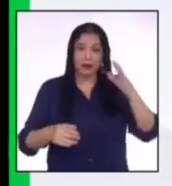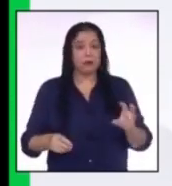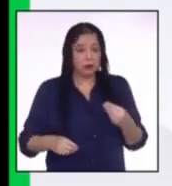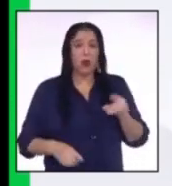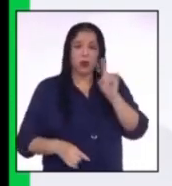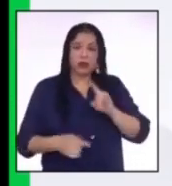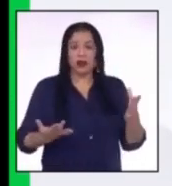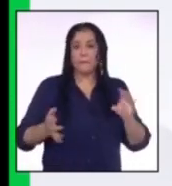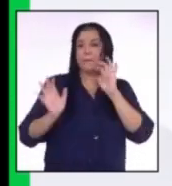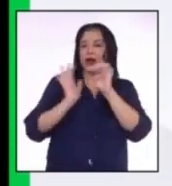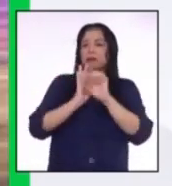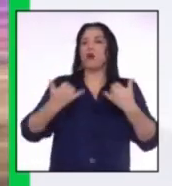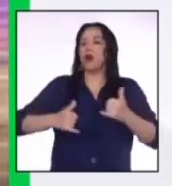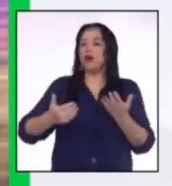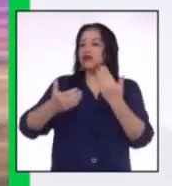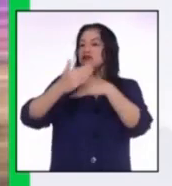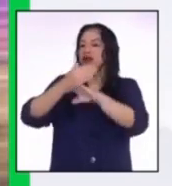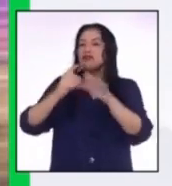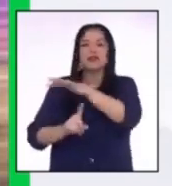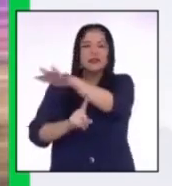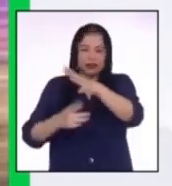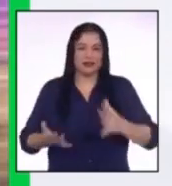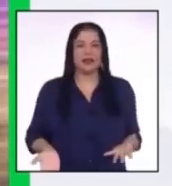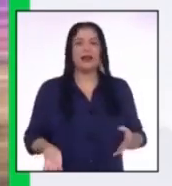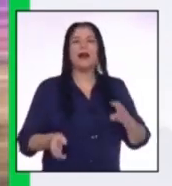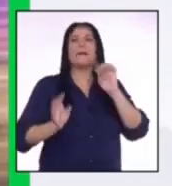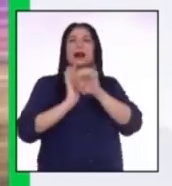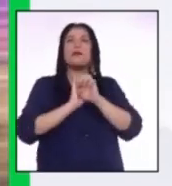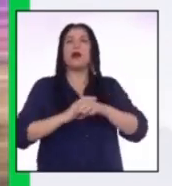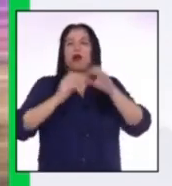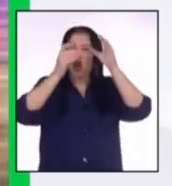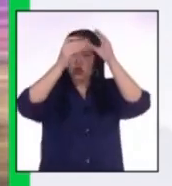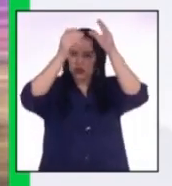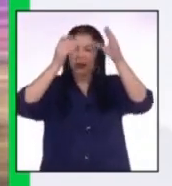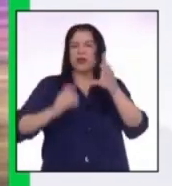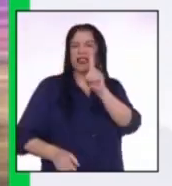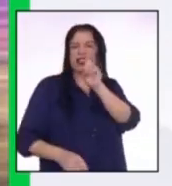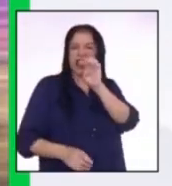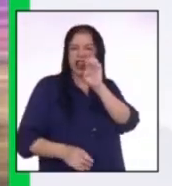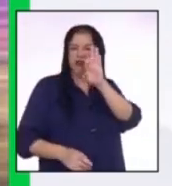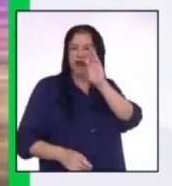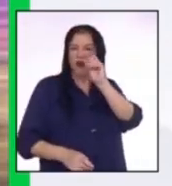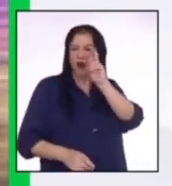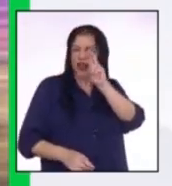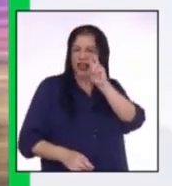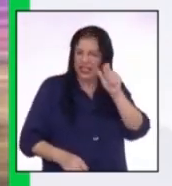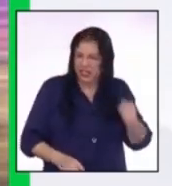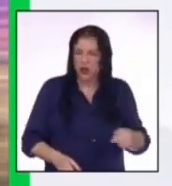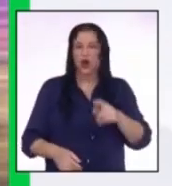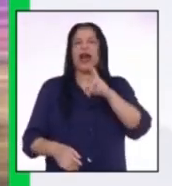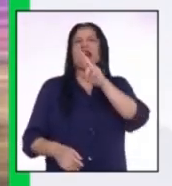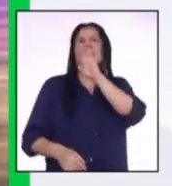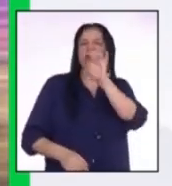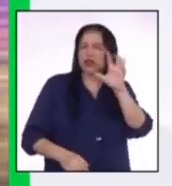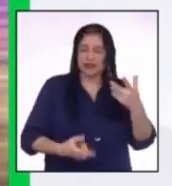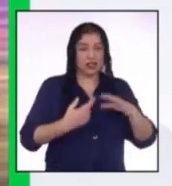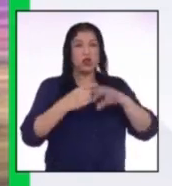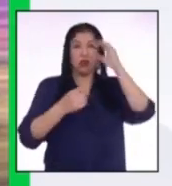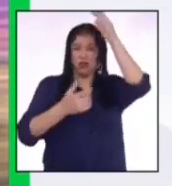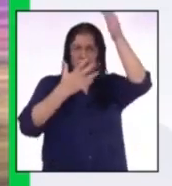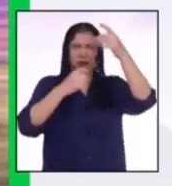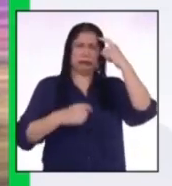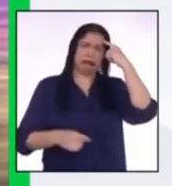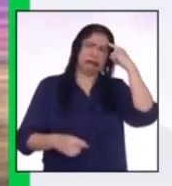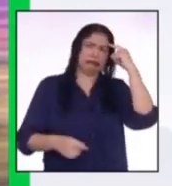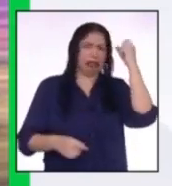voy a ponerles un ejemplo conceptos tan complejos como deforestación reforestación para transmitirles a niños que